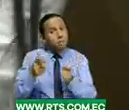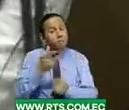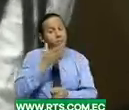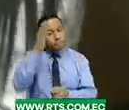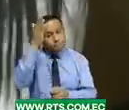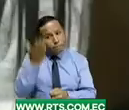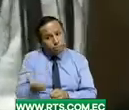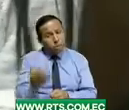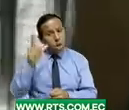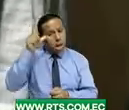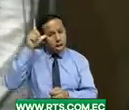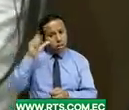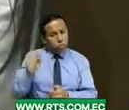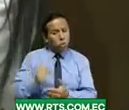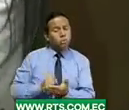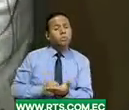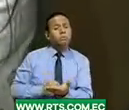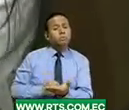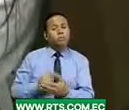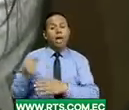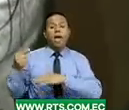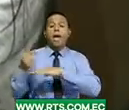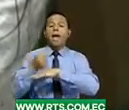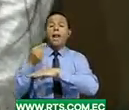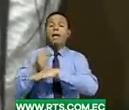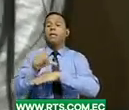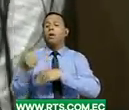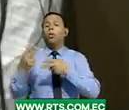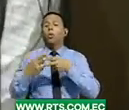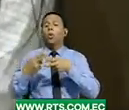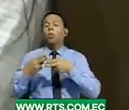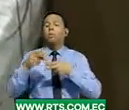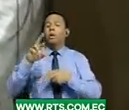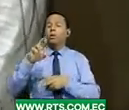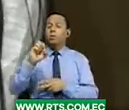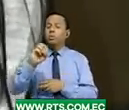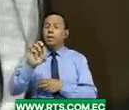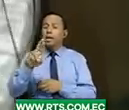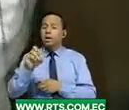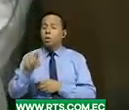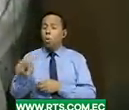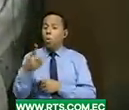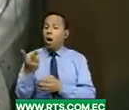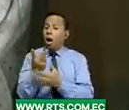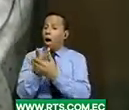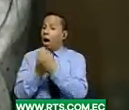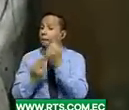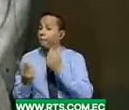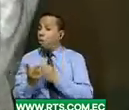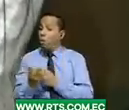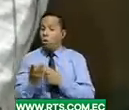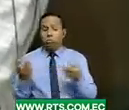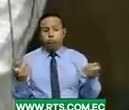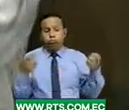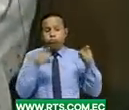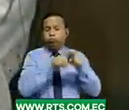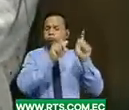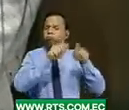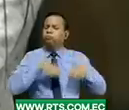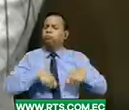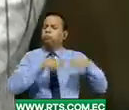Lasso, con su gerente, el señor Osvaldo Rosero, suscribieron el TEMIS o